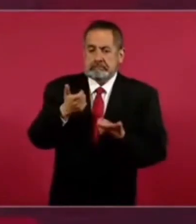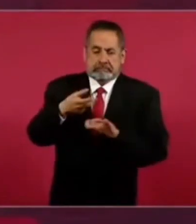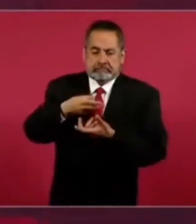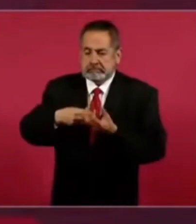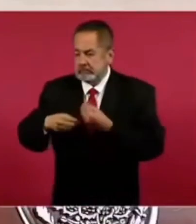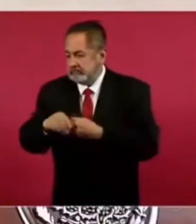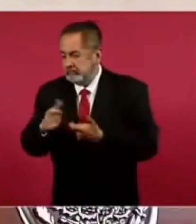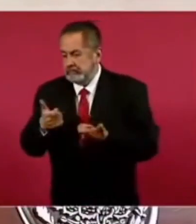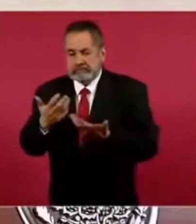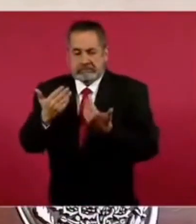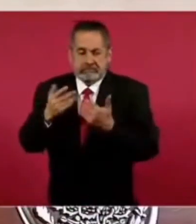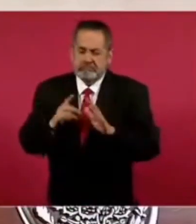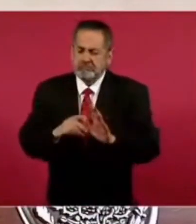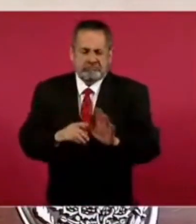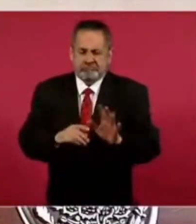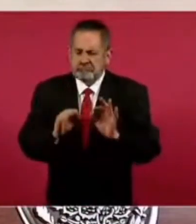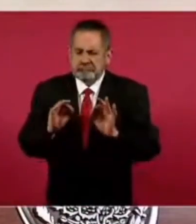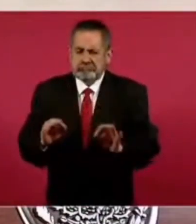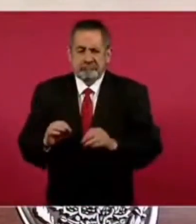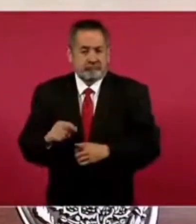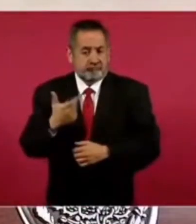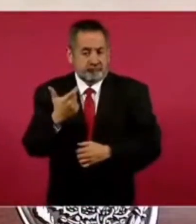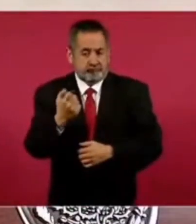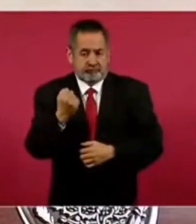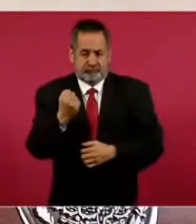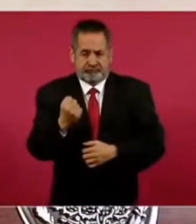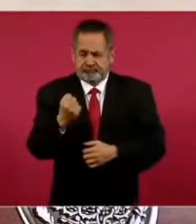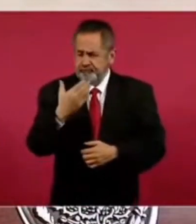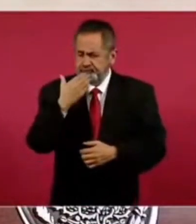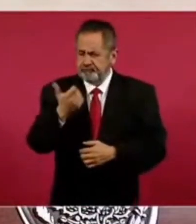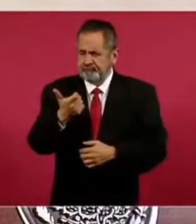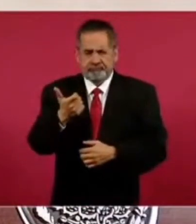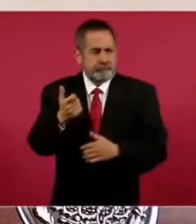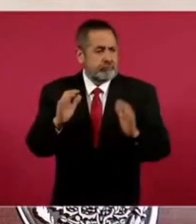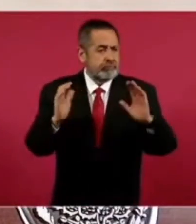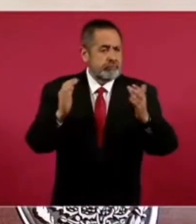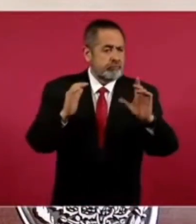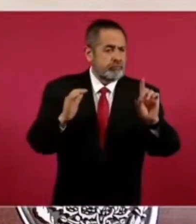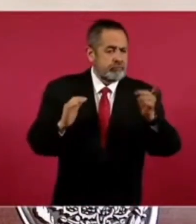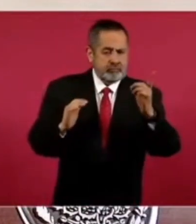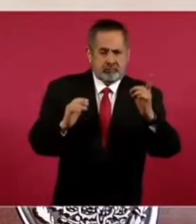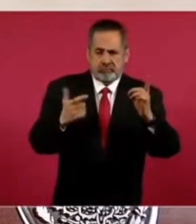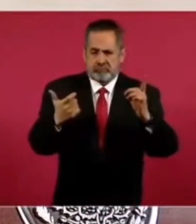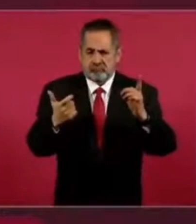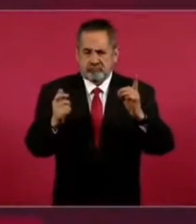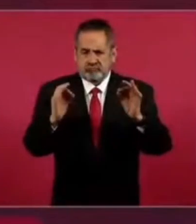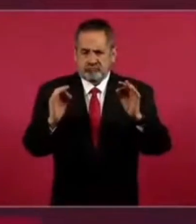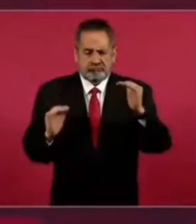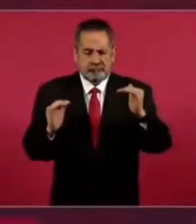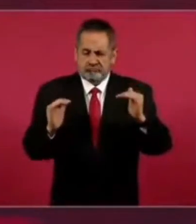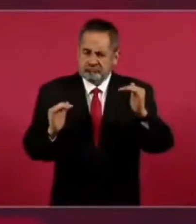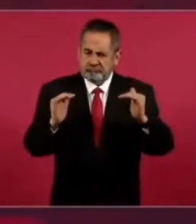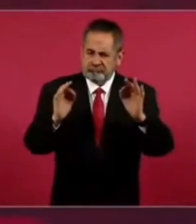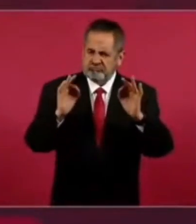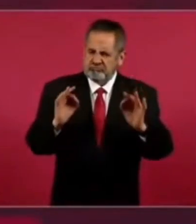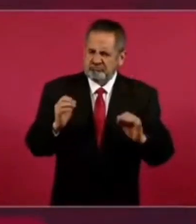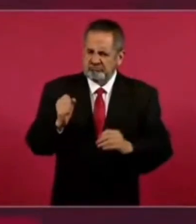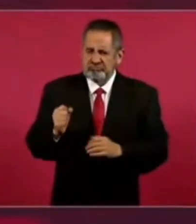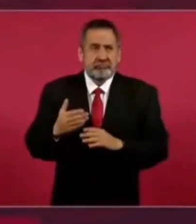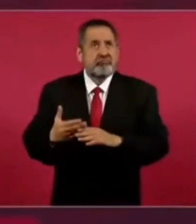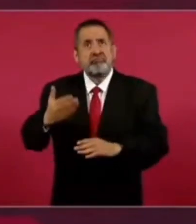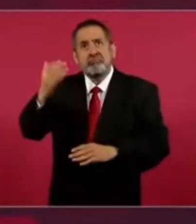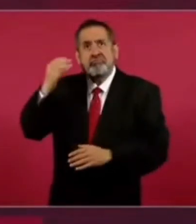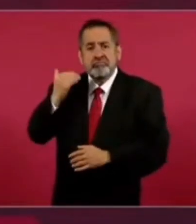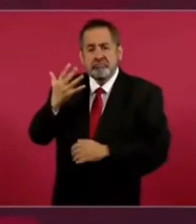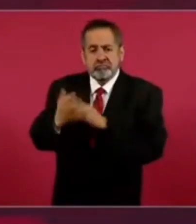devaluación, el peso está muy fuerte, como no se veía en 50